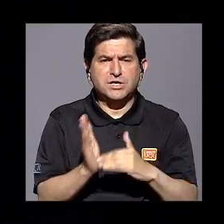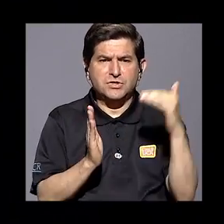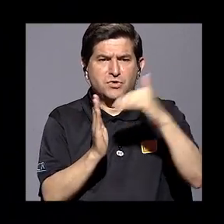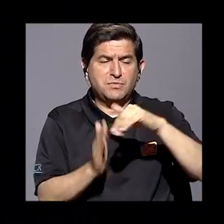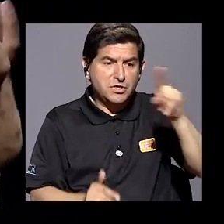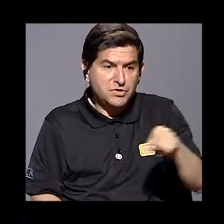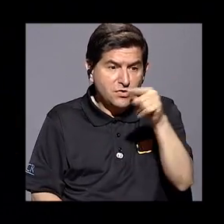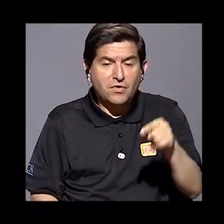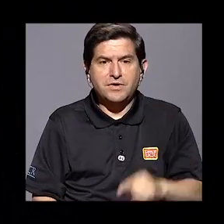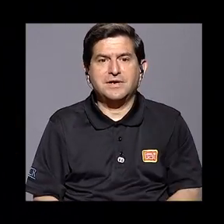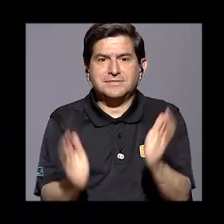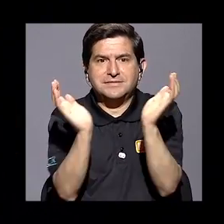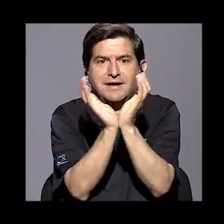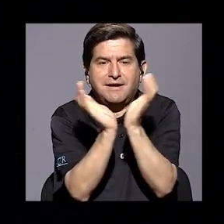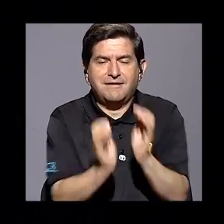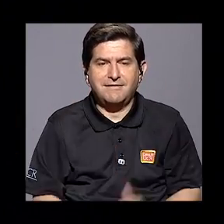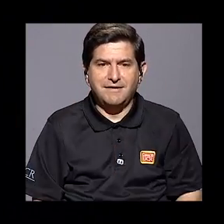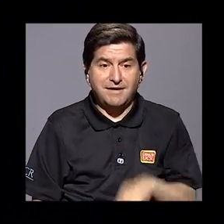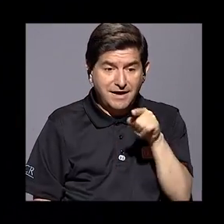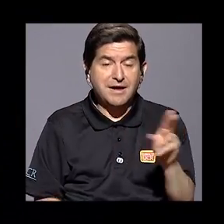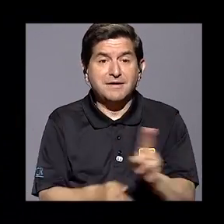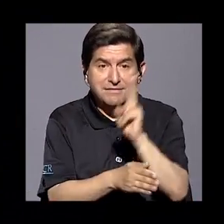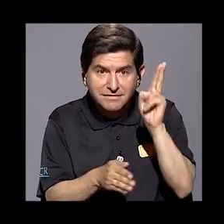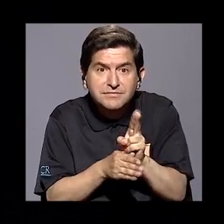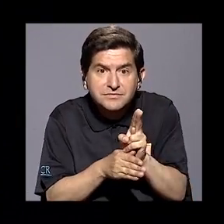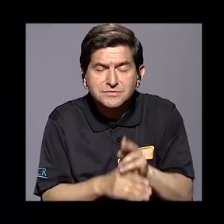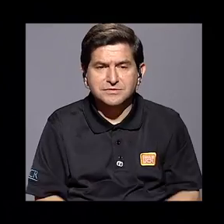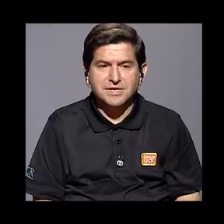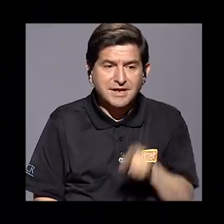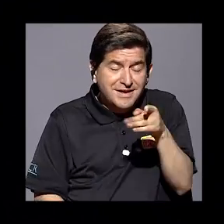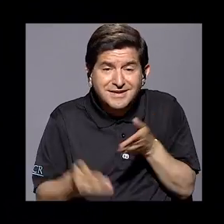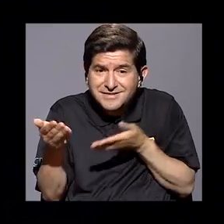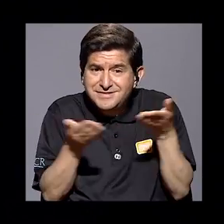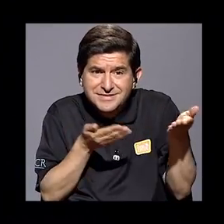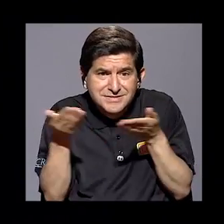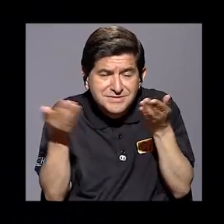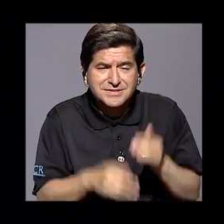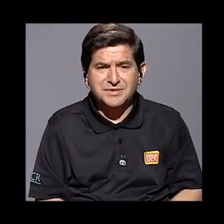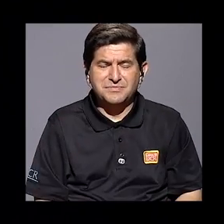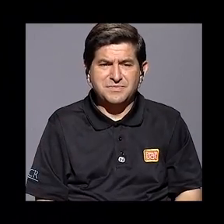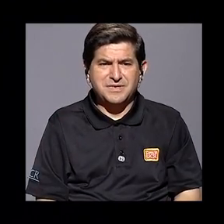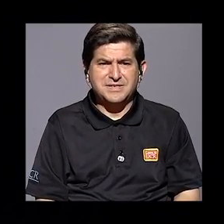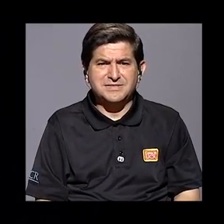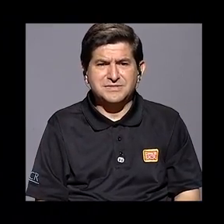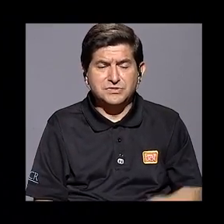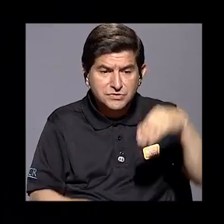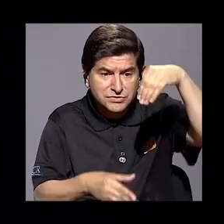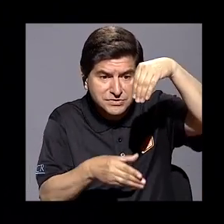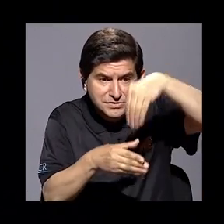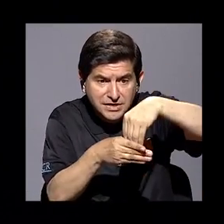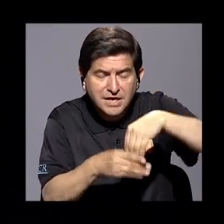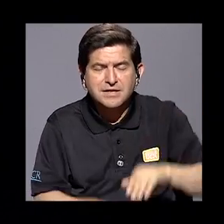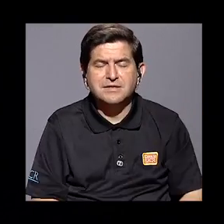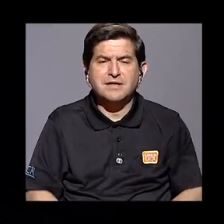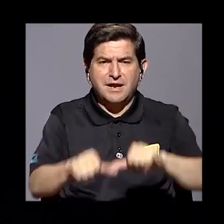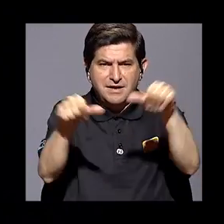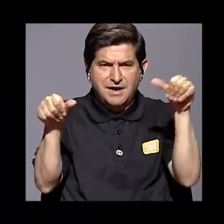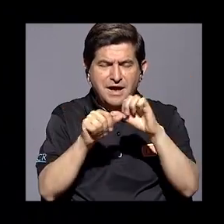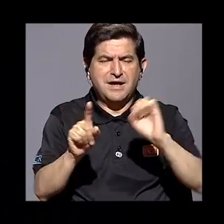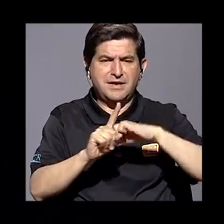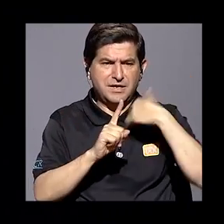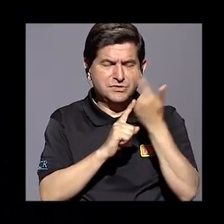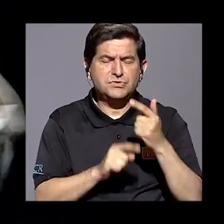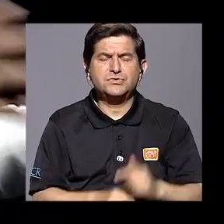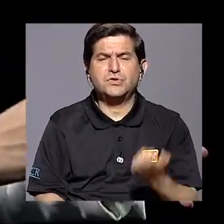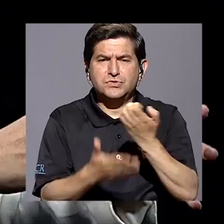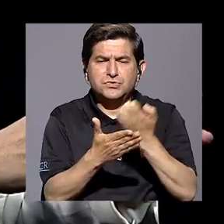caja para ese propósito tendría que estar usándose para eso porque esos servicios logran envolver a sectores socio económicamente